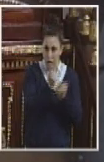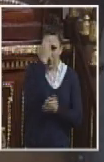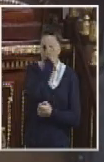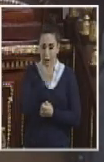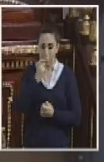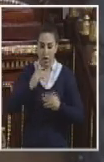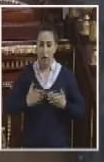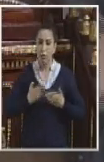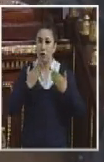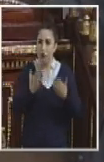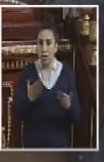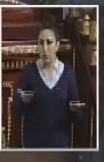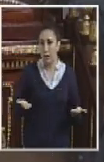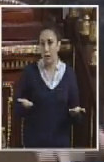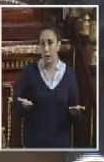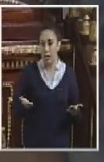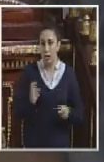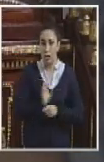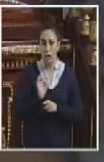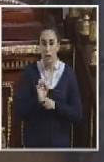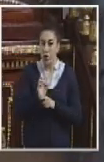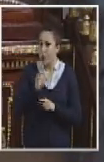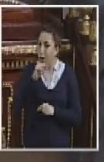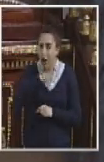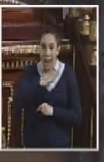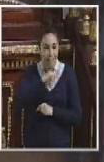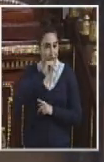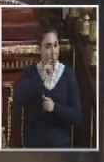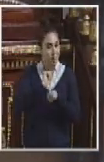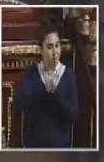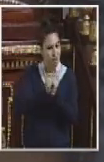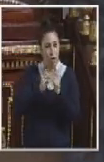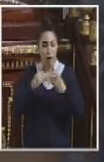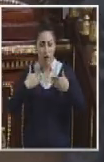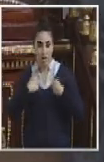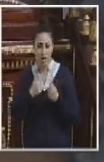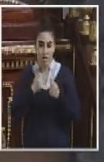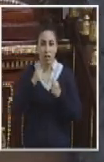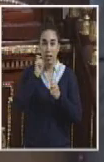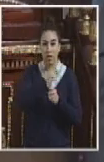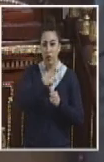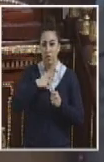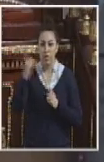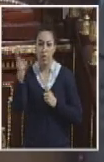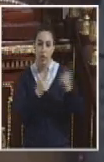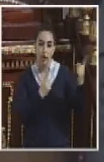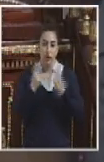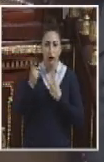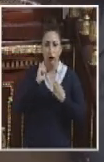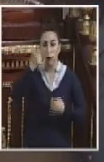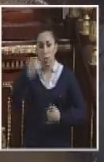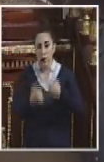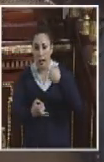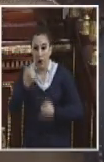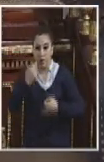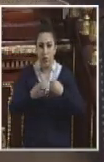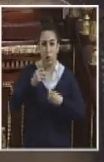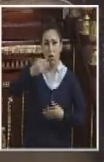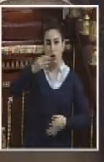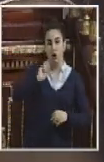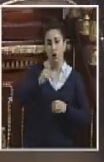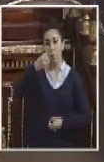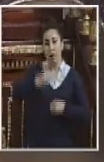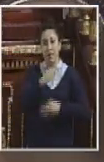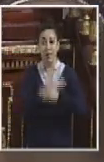esa persona. No estoy entrando en interpretaciones que competen a los ministros de la Corte o competen a los magistrados de la